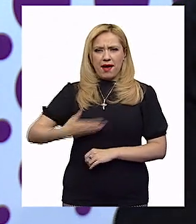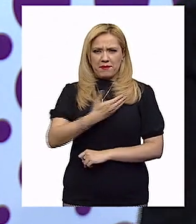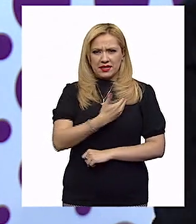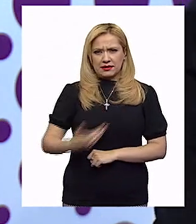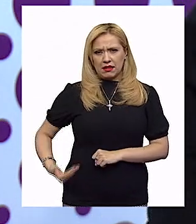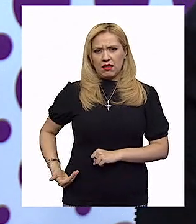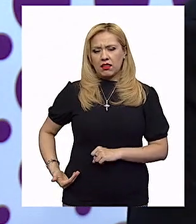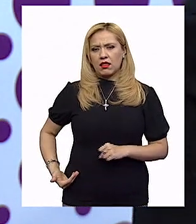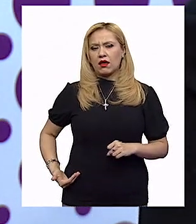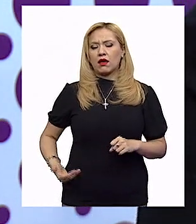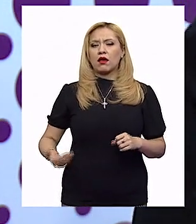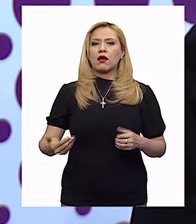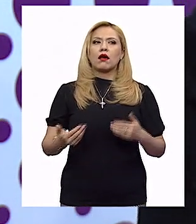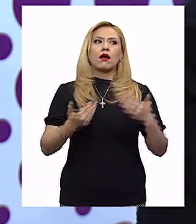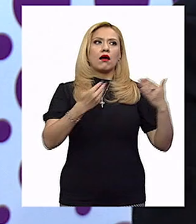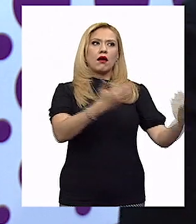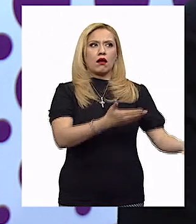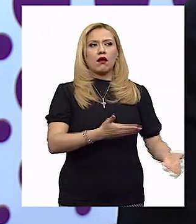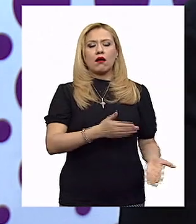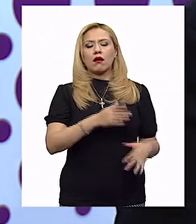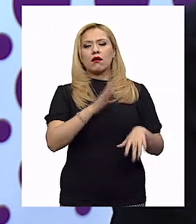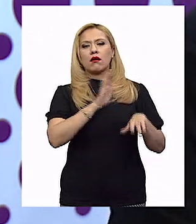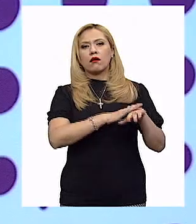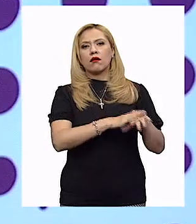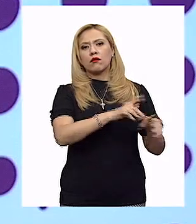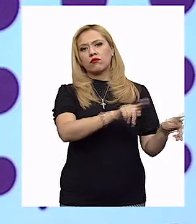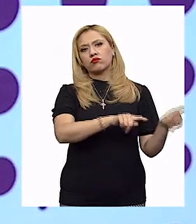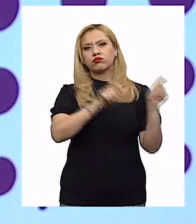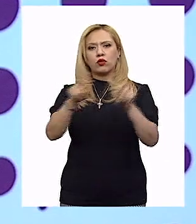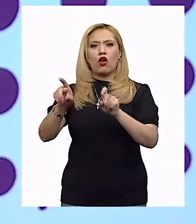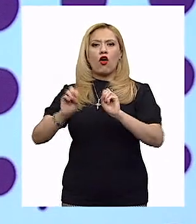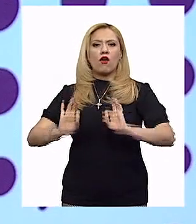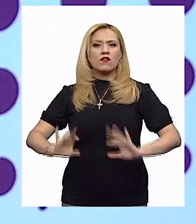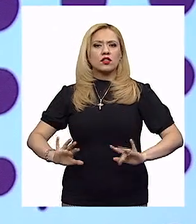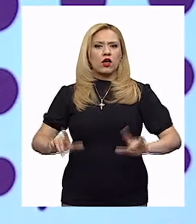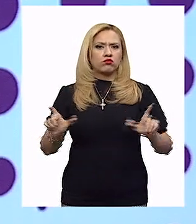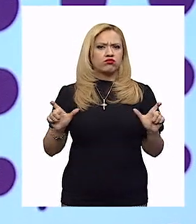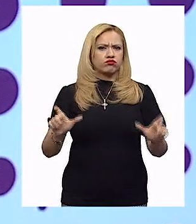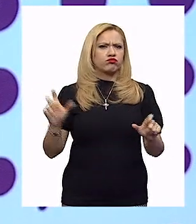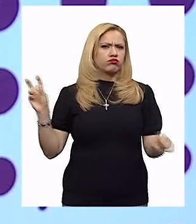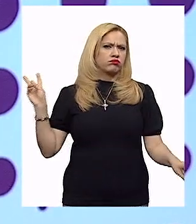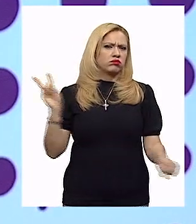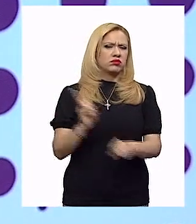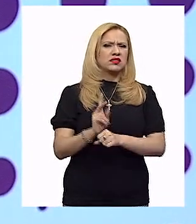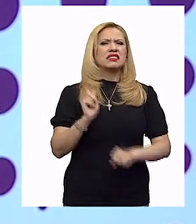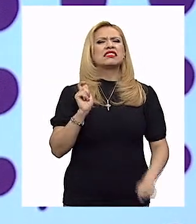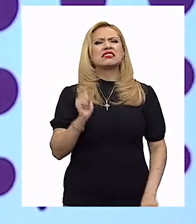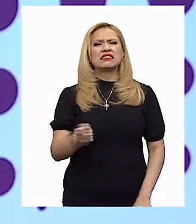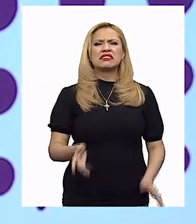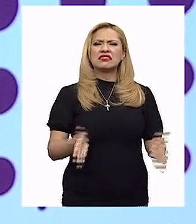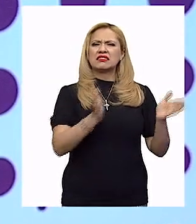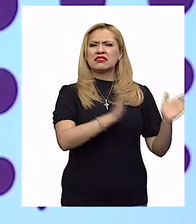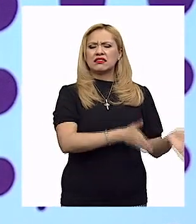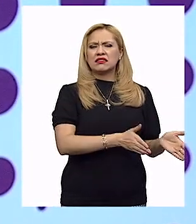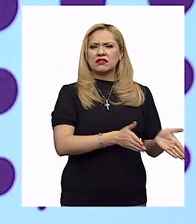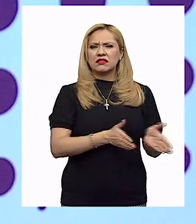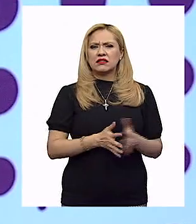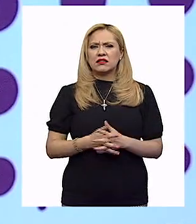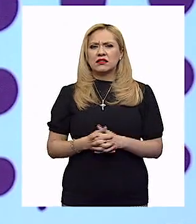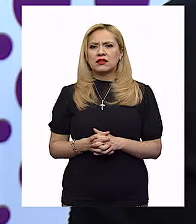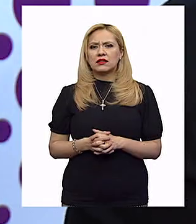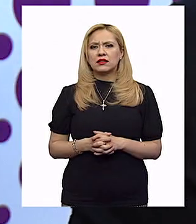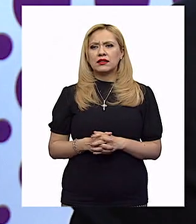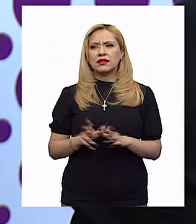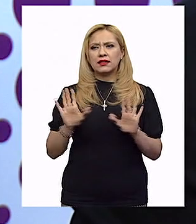le da la oficina de whistleblowing a la Security Exchange Commission. Entonces, ¿qué es la oficina del whistleblowing? La oficina del whistleblower... Me gustaría